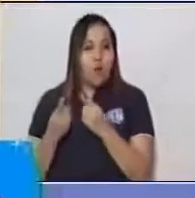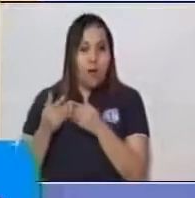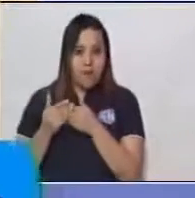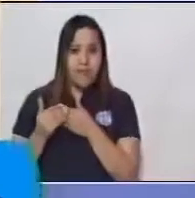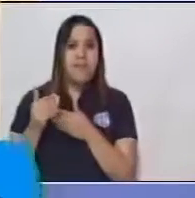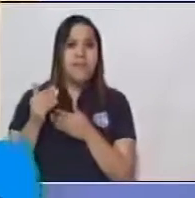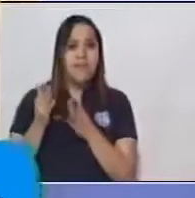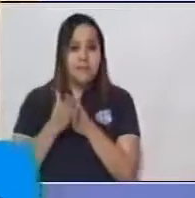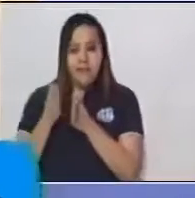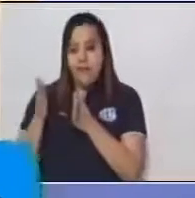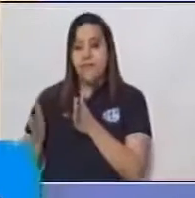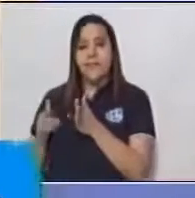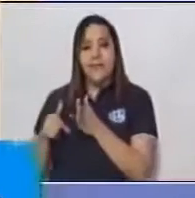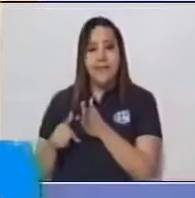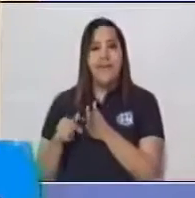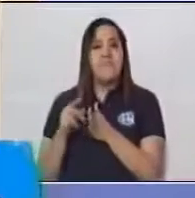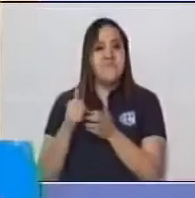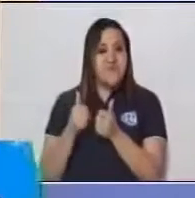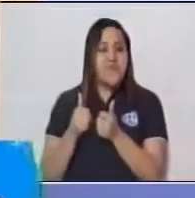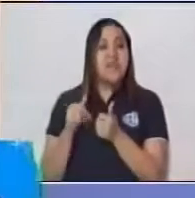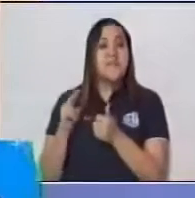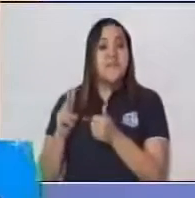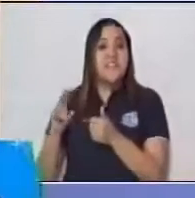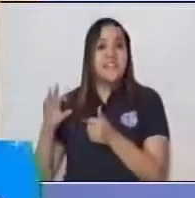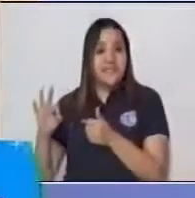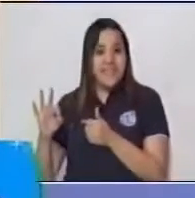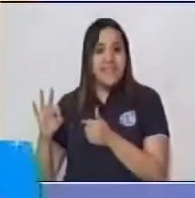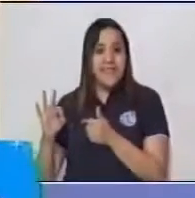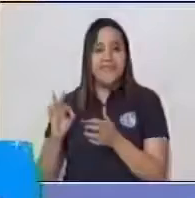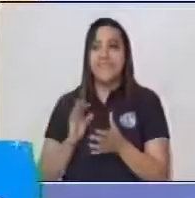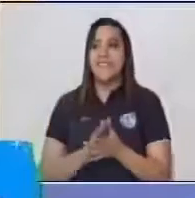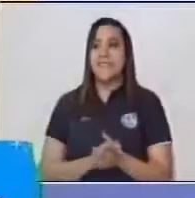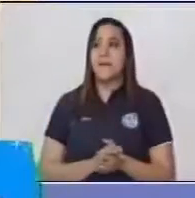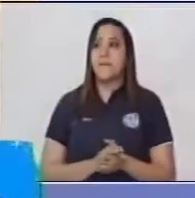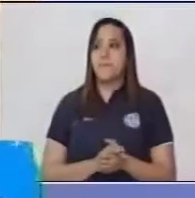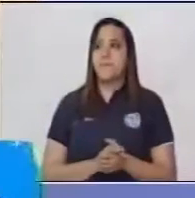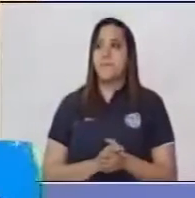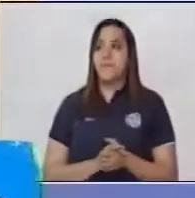siguiente? Muy bien, 23.